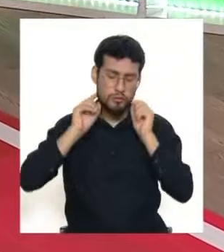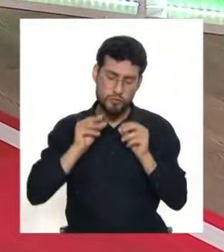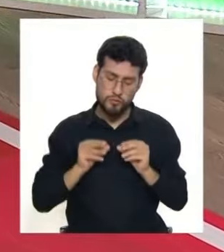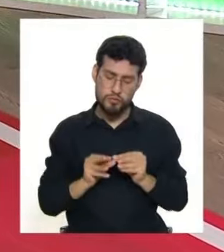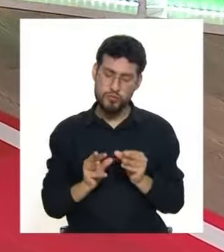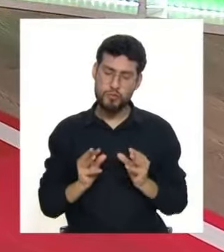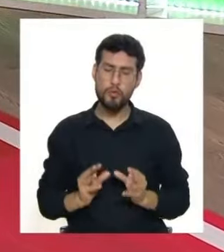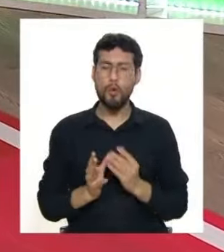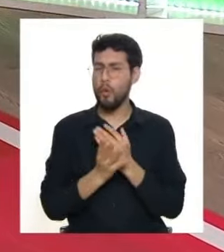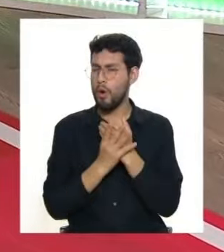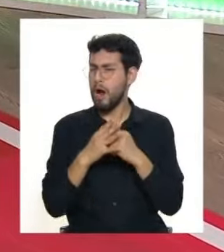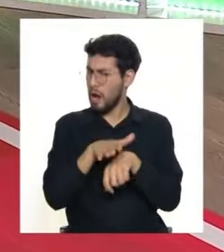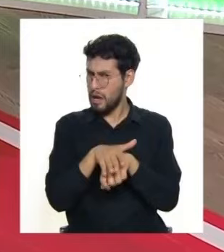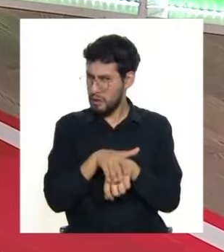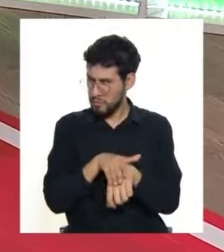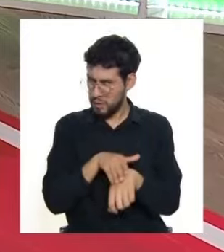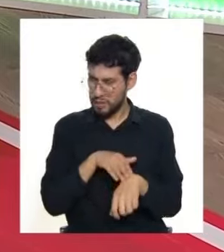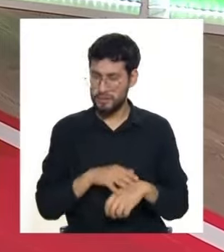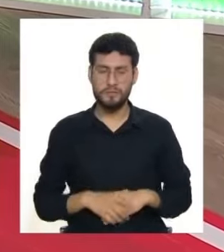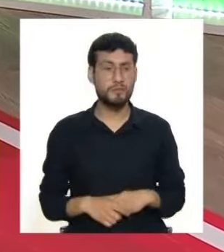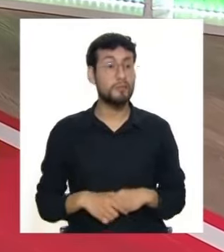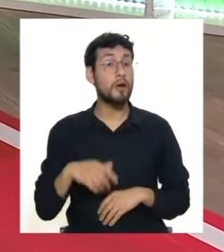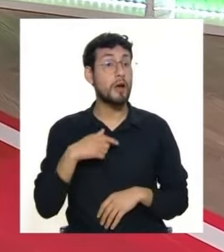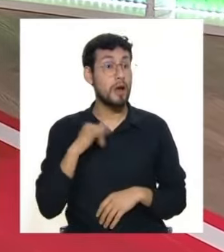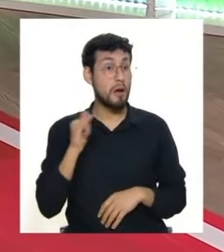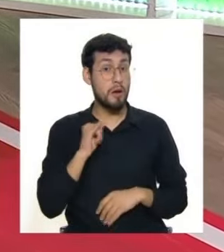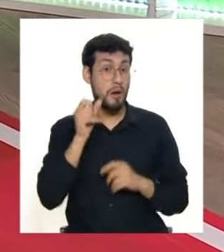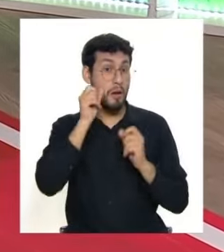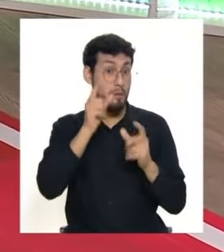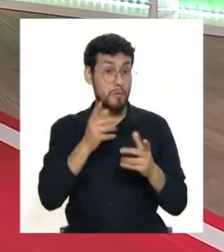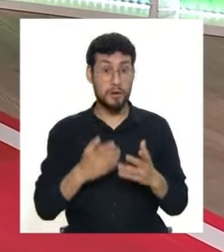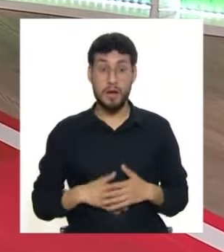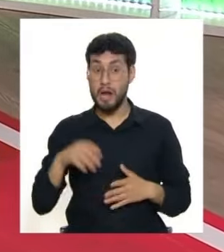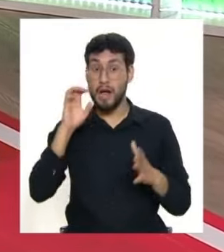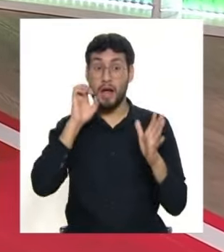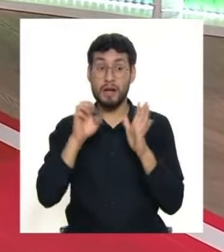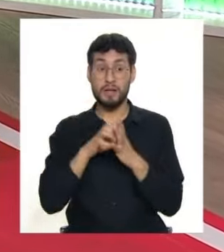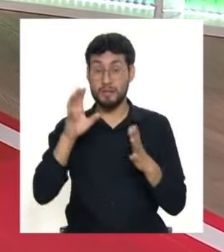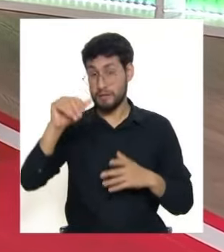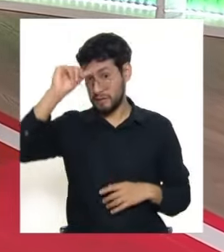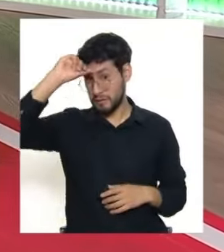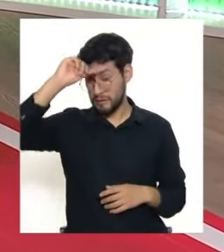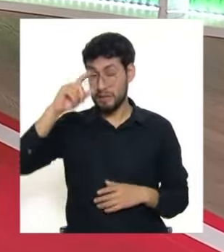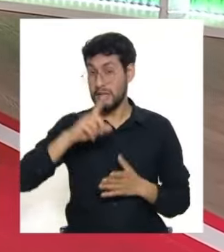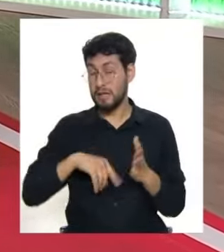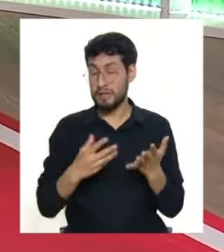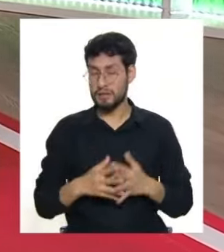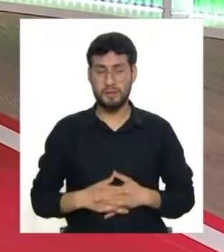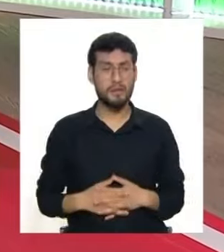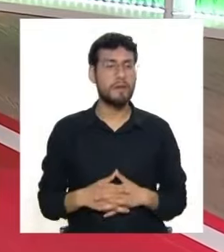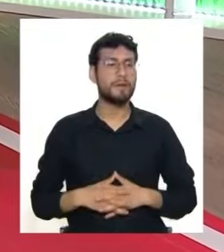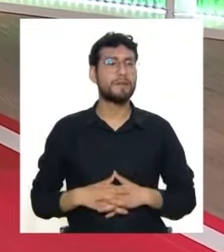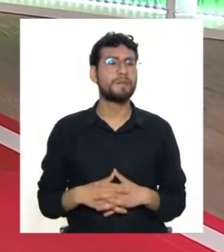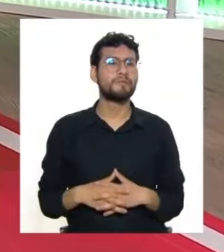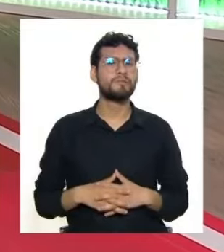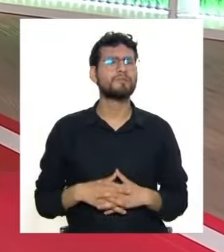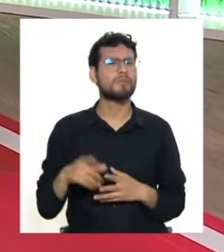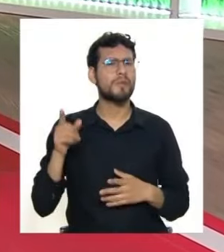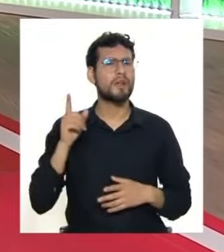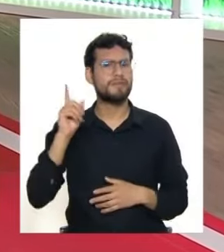Despacio. Otra cosa que a mí me llamó mucho la atención, por ejemplo, en la India, es que